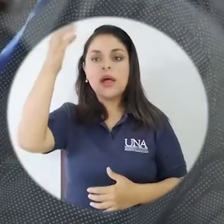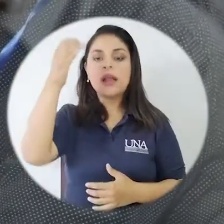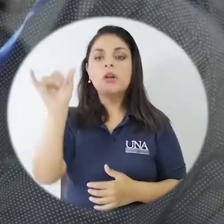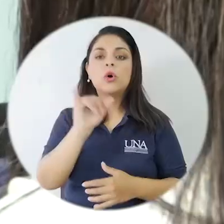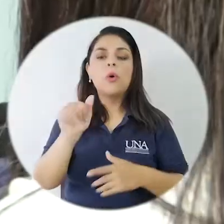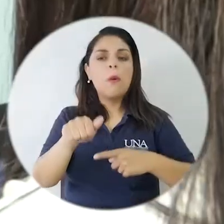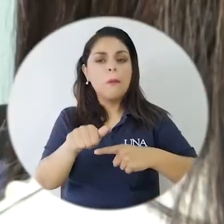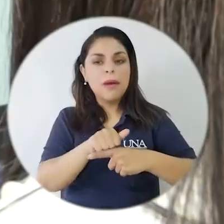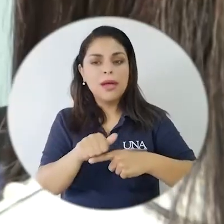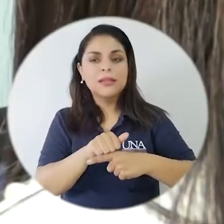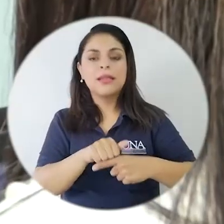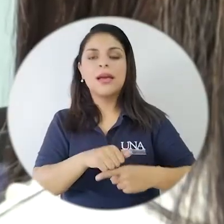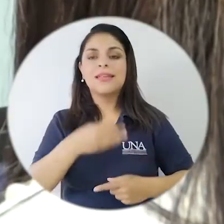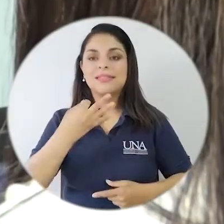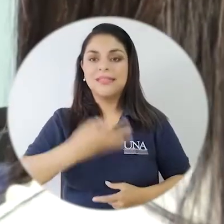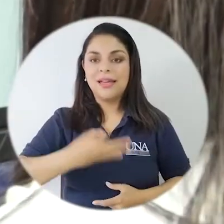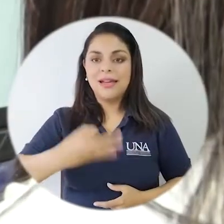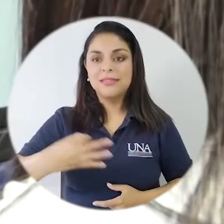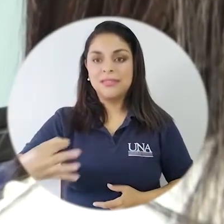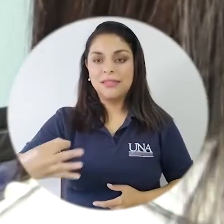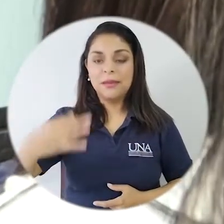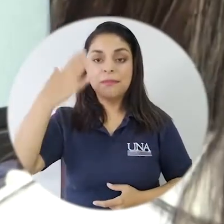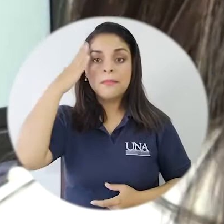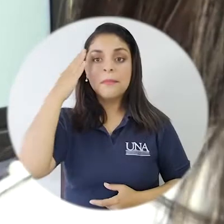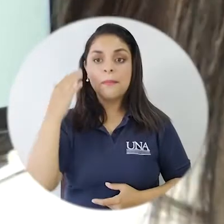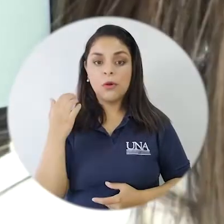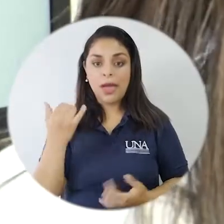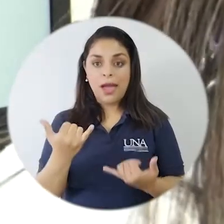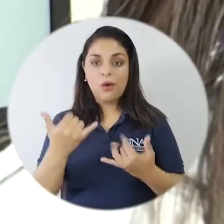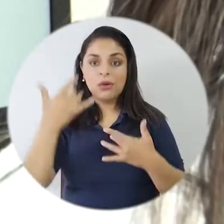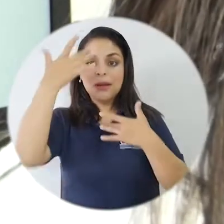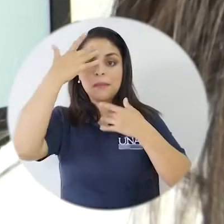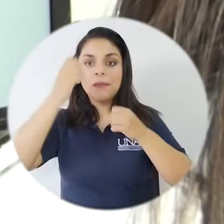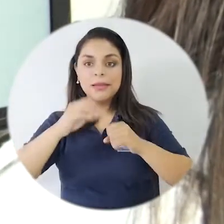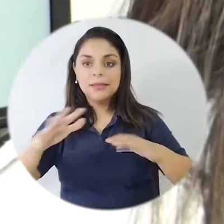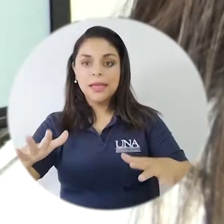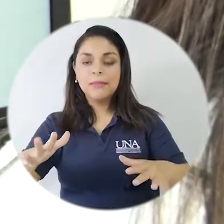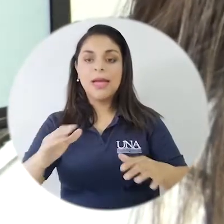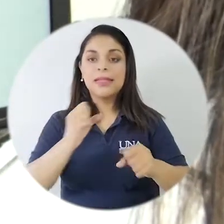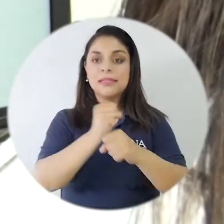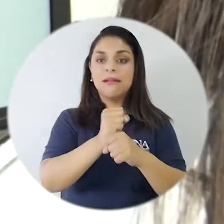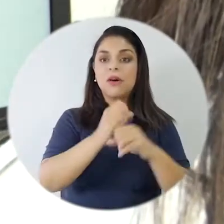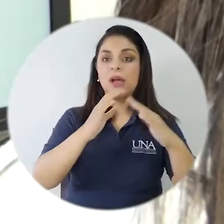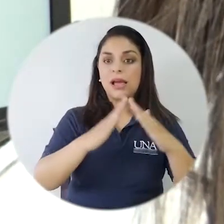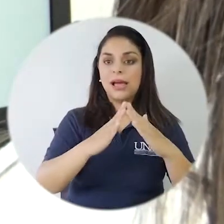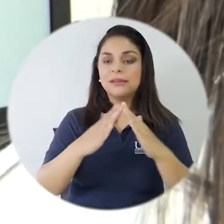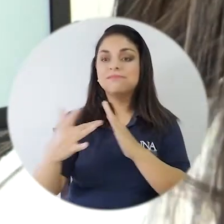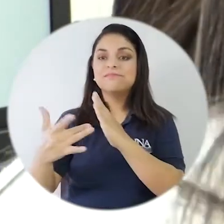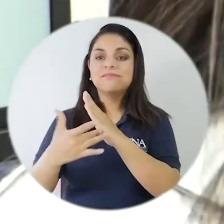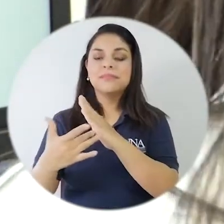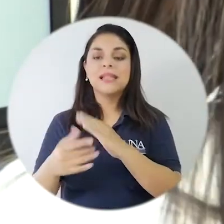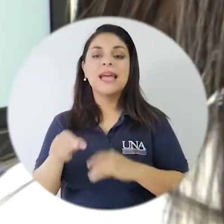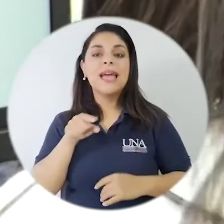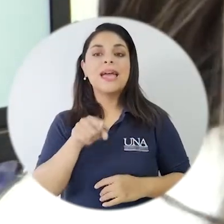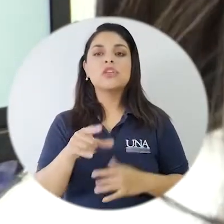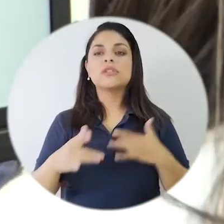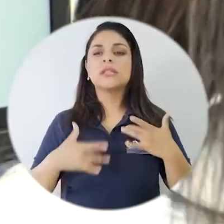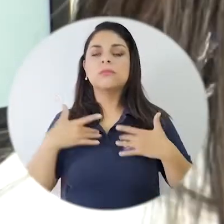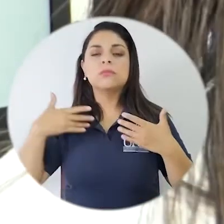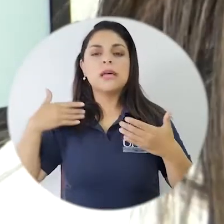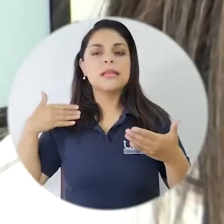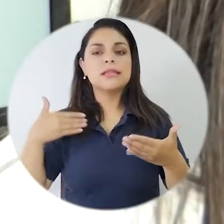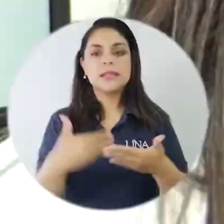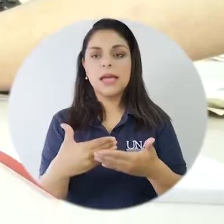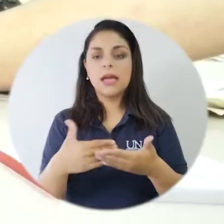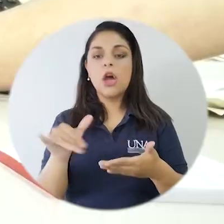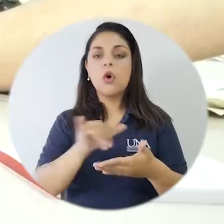como práctica del día a día, porque ciertamente esta pandemia y la utilización del teletrabajo y la tecnología nos ha acercado más como